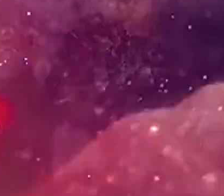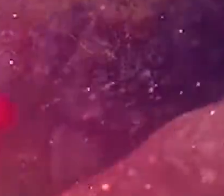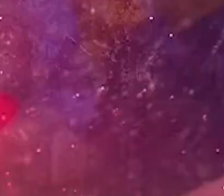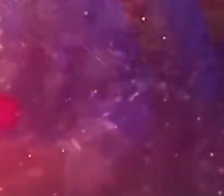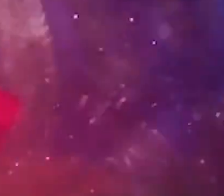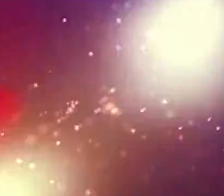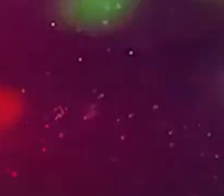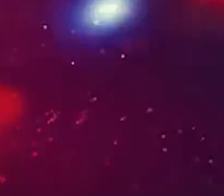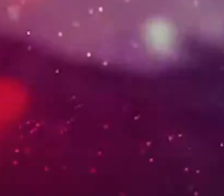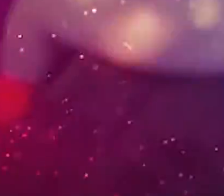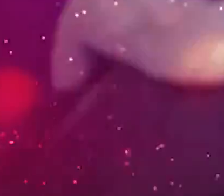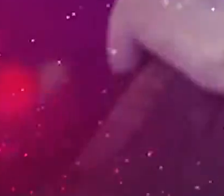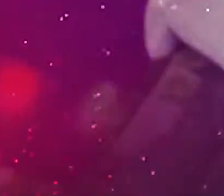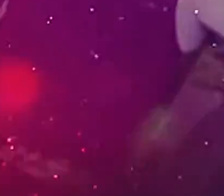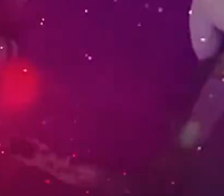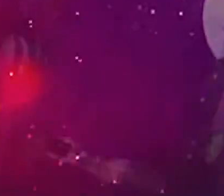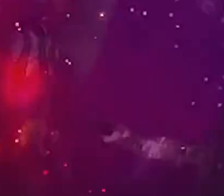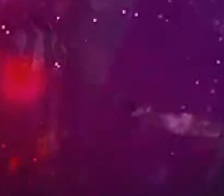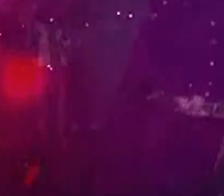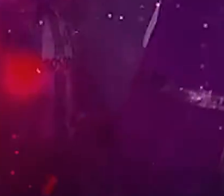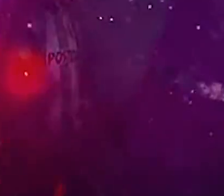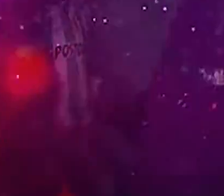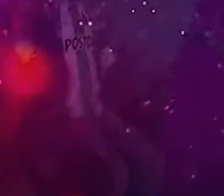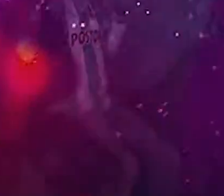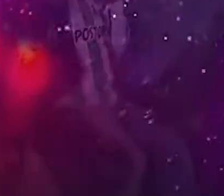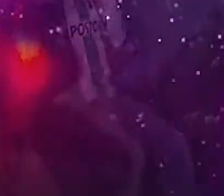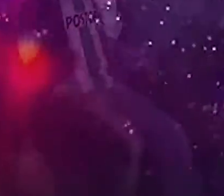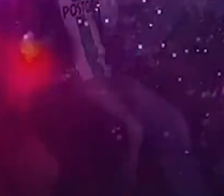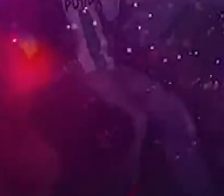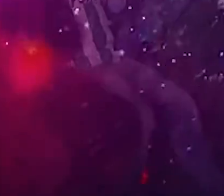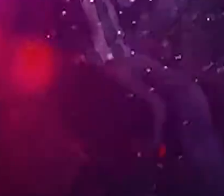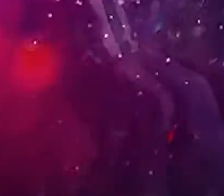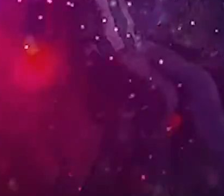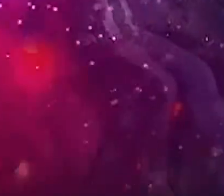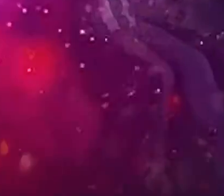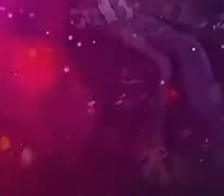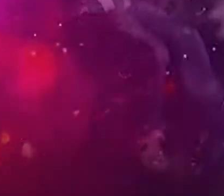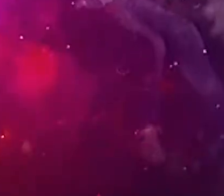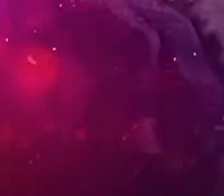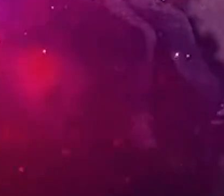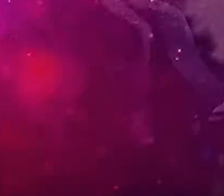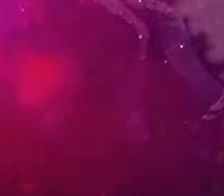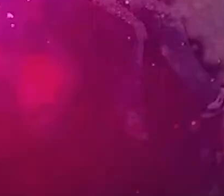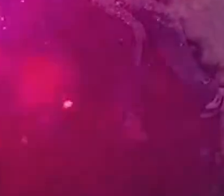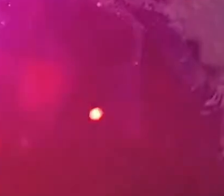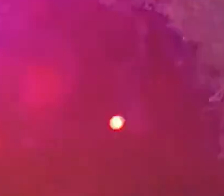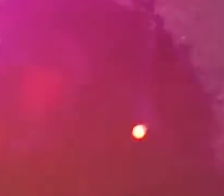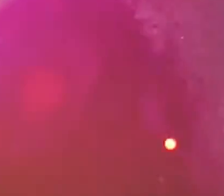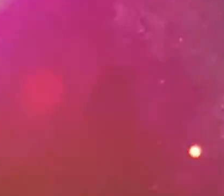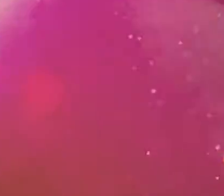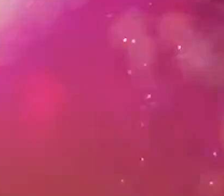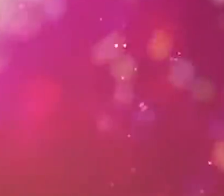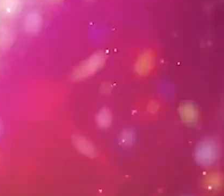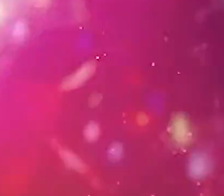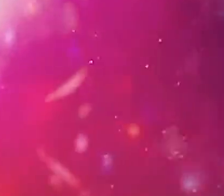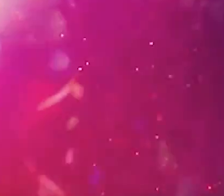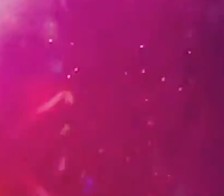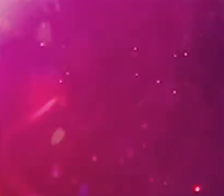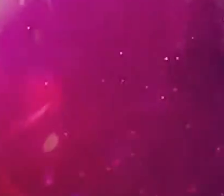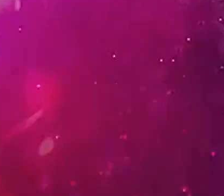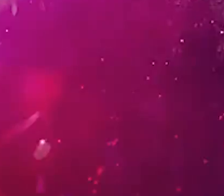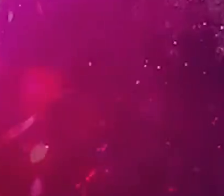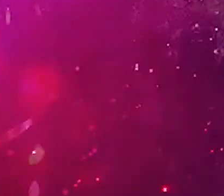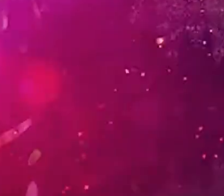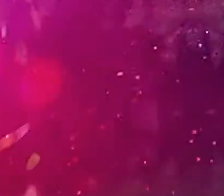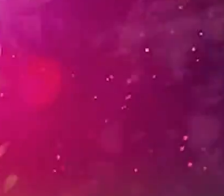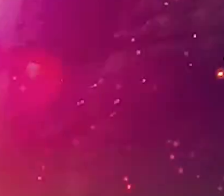más vulnerables de nuestra ciudad. Te esperamos en nuestra sede de la carrera 26, número 2041, para alegrar el